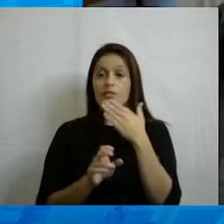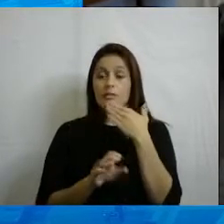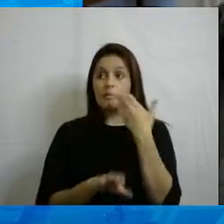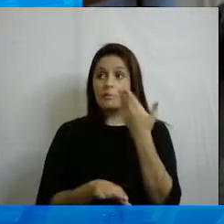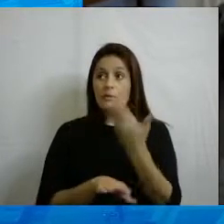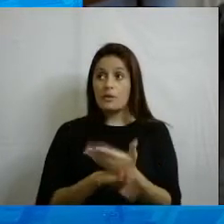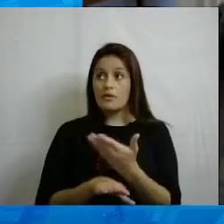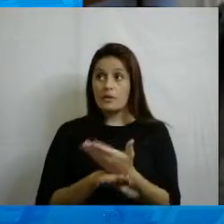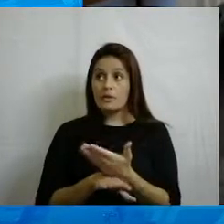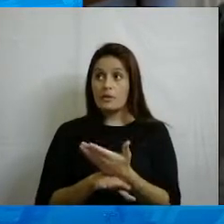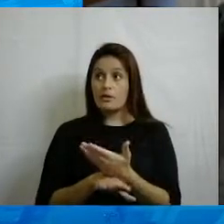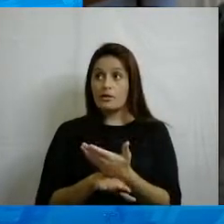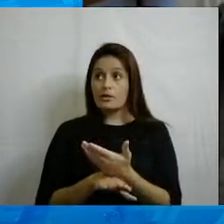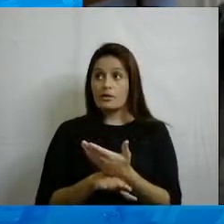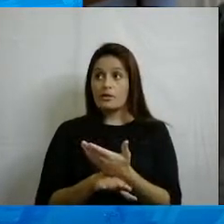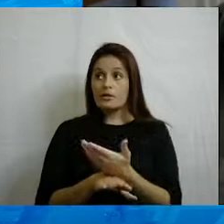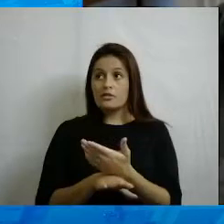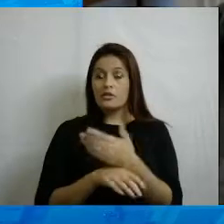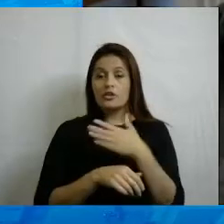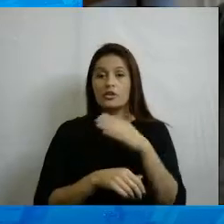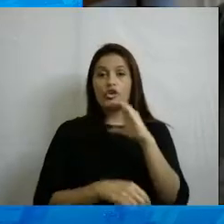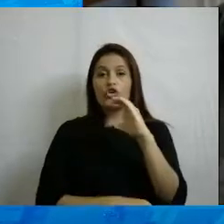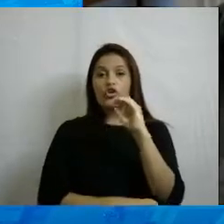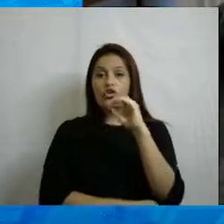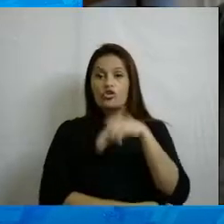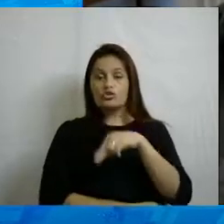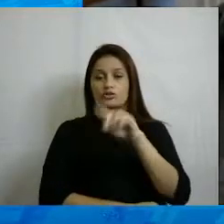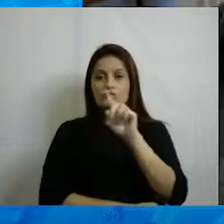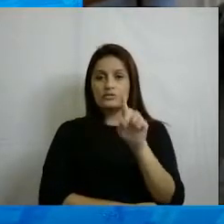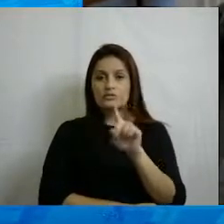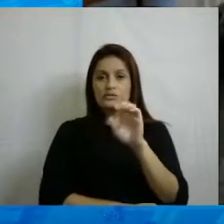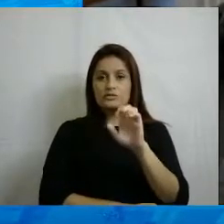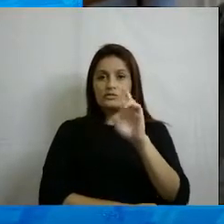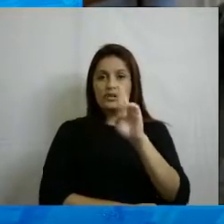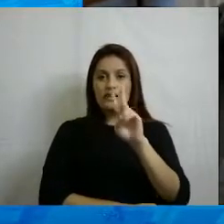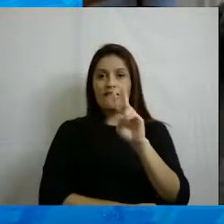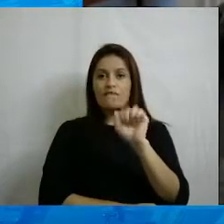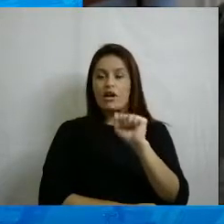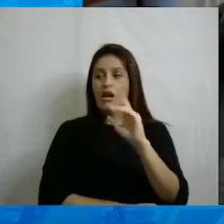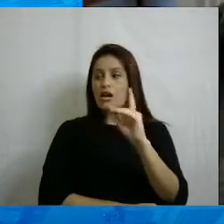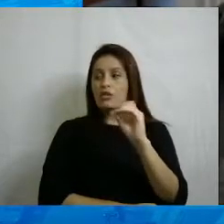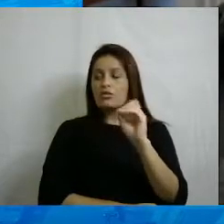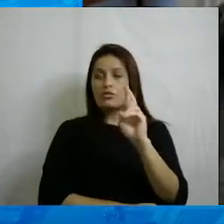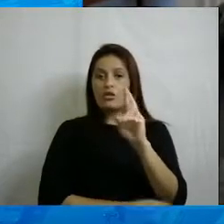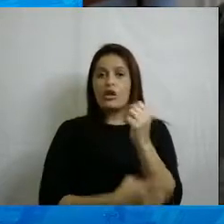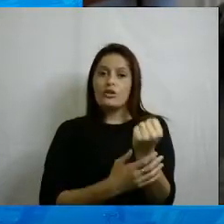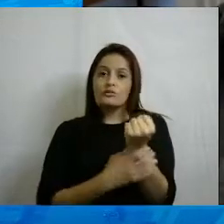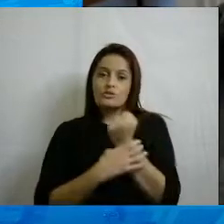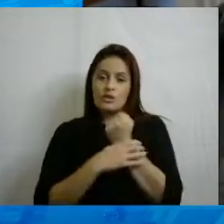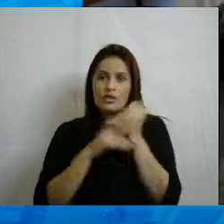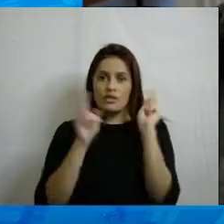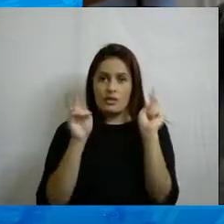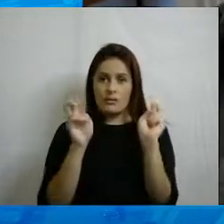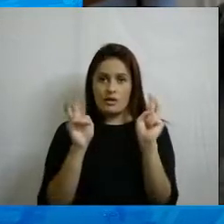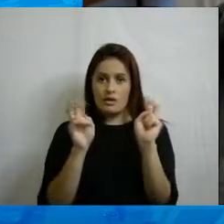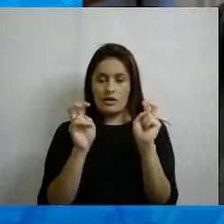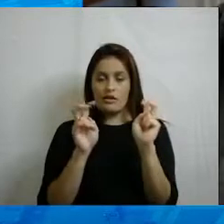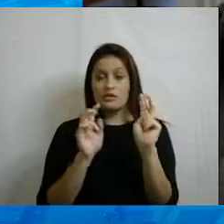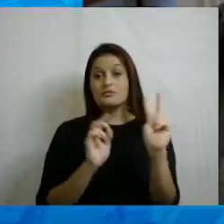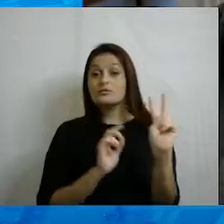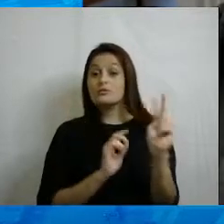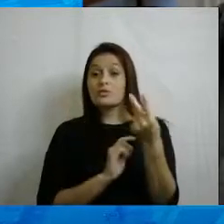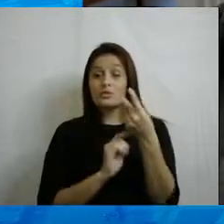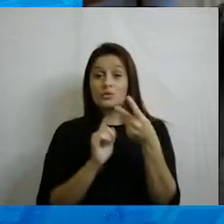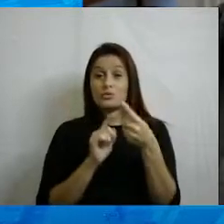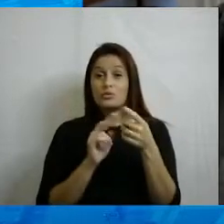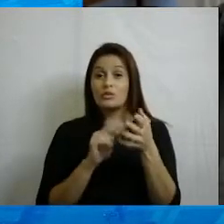solicitar al conservador también para poder ir regularizando también todos estos temas. El segundo problema que